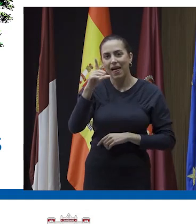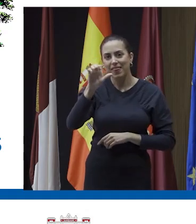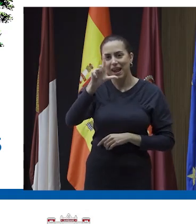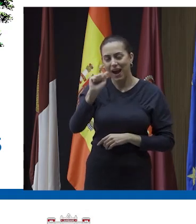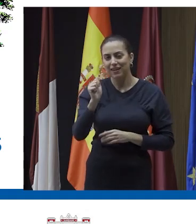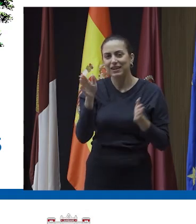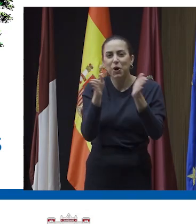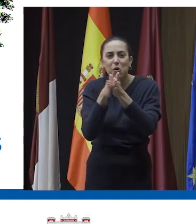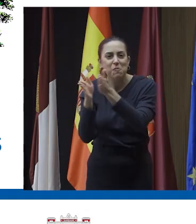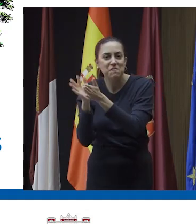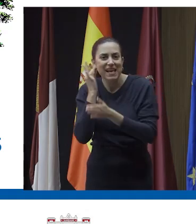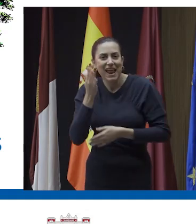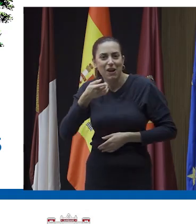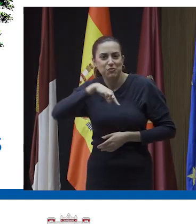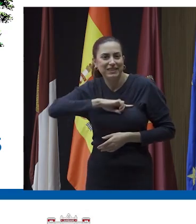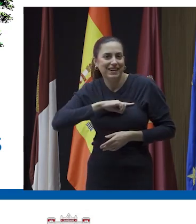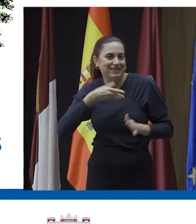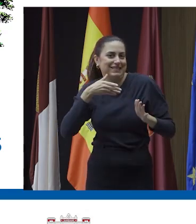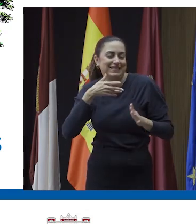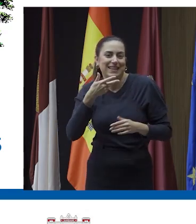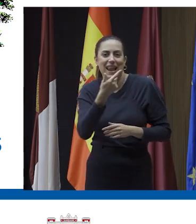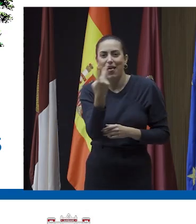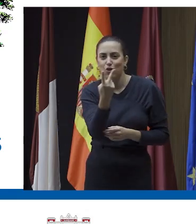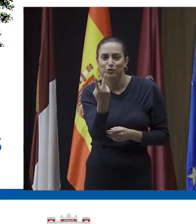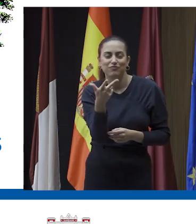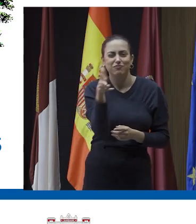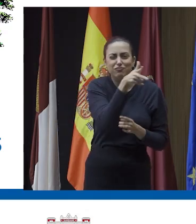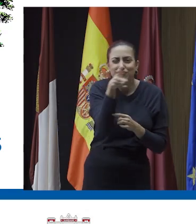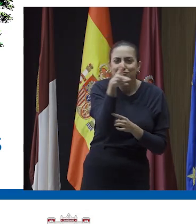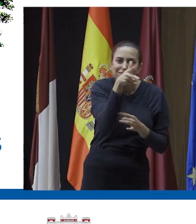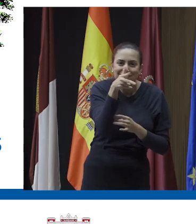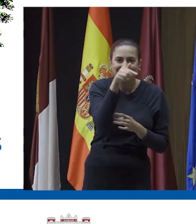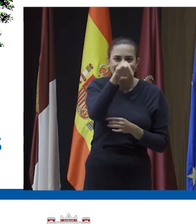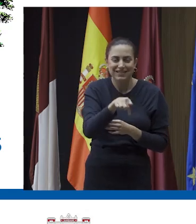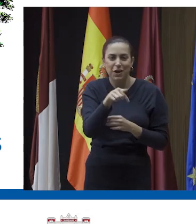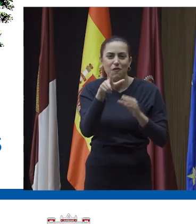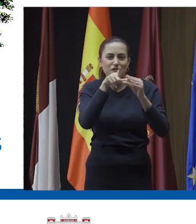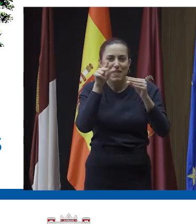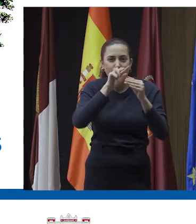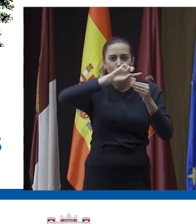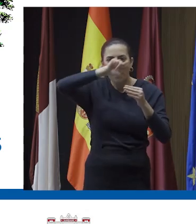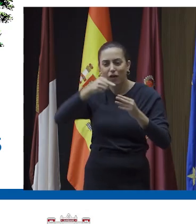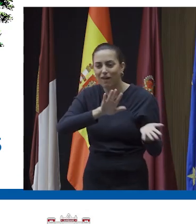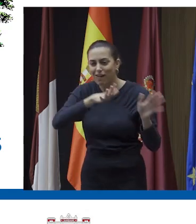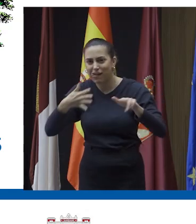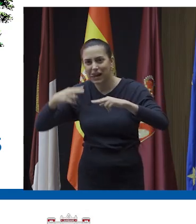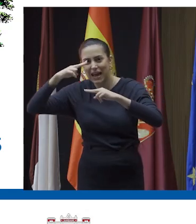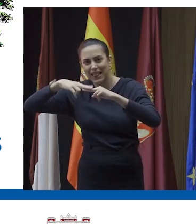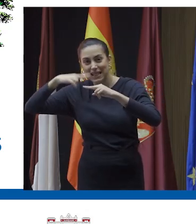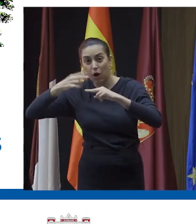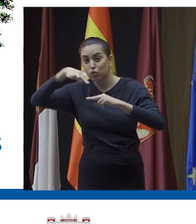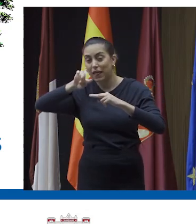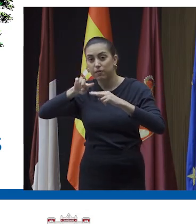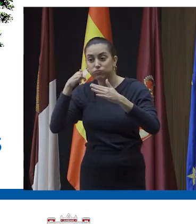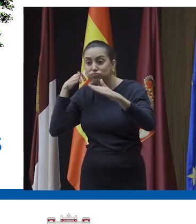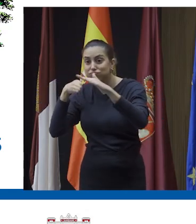saben, están grabando este vídeo de esta conferencia que después editarán y todos ustedes